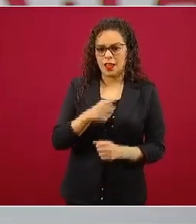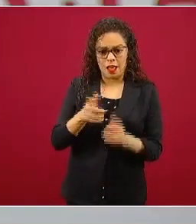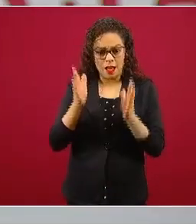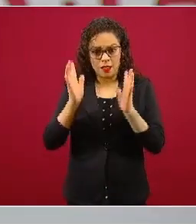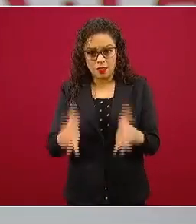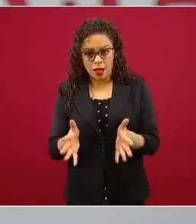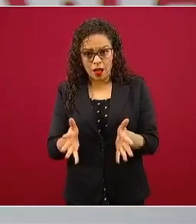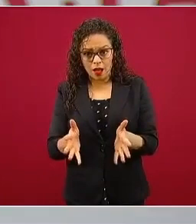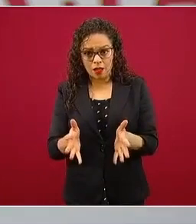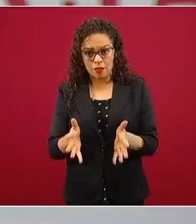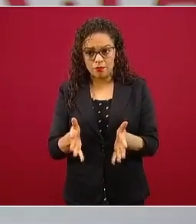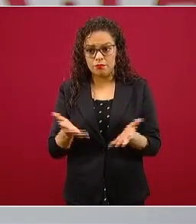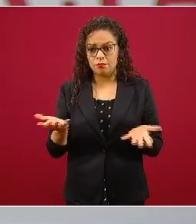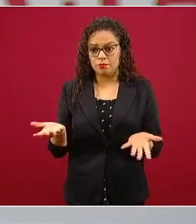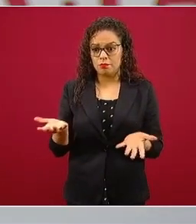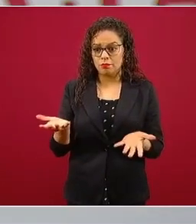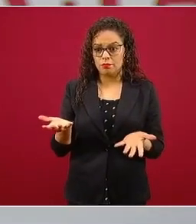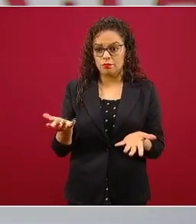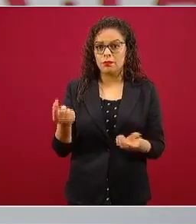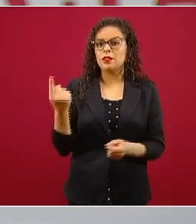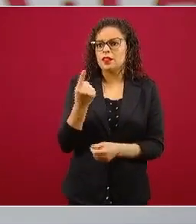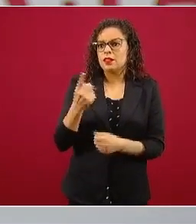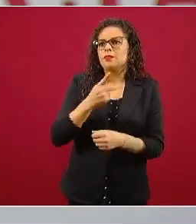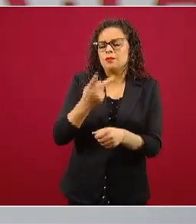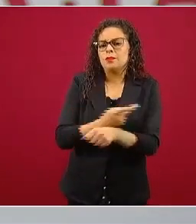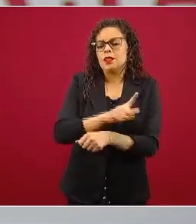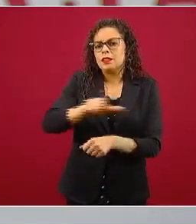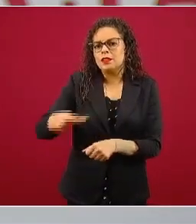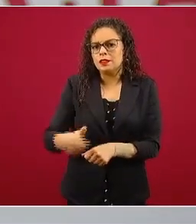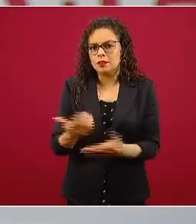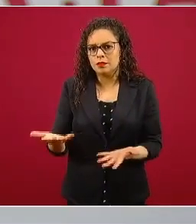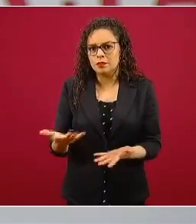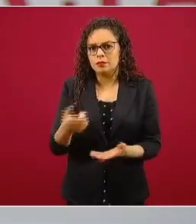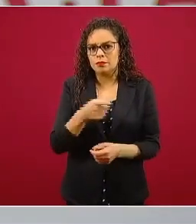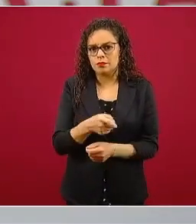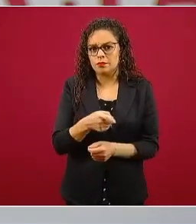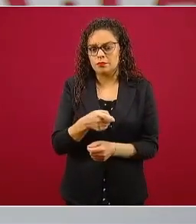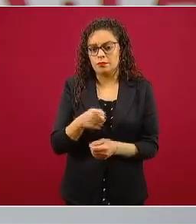un pronunciamiento o tiene algún efecto? No, es un mandato